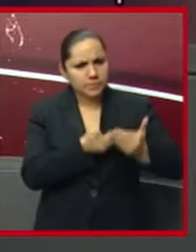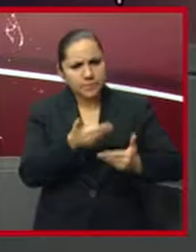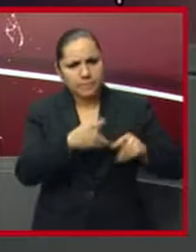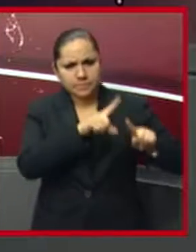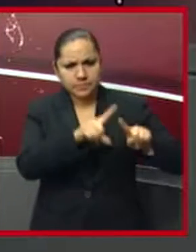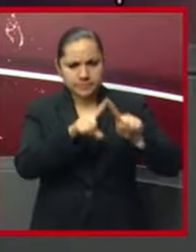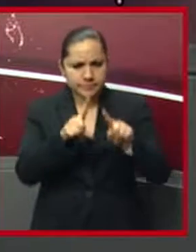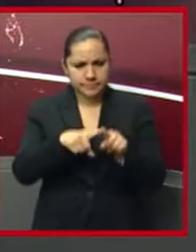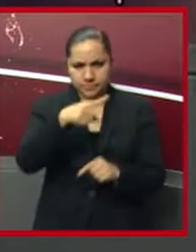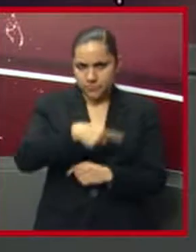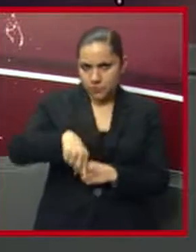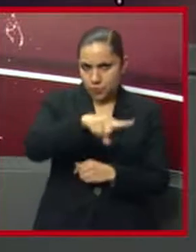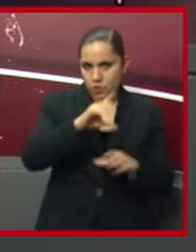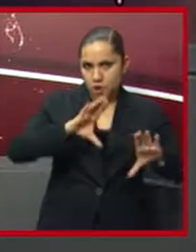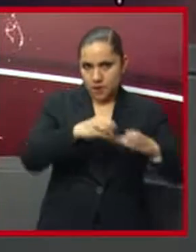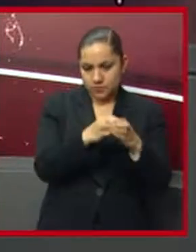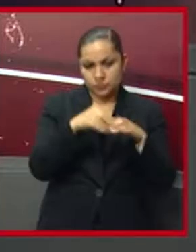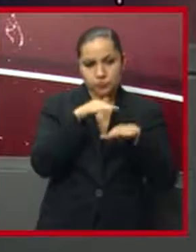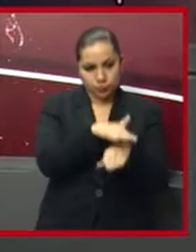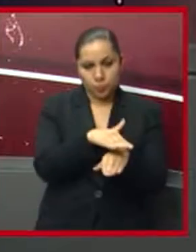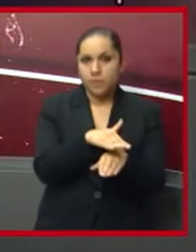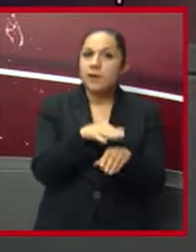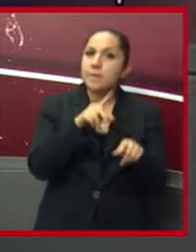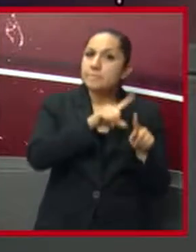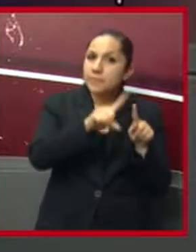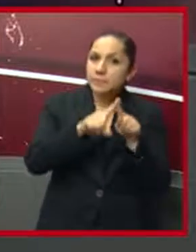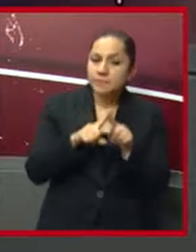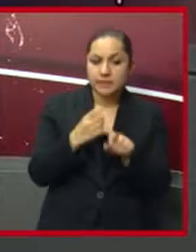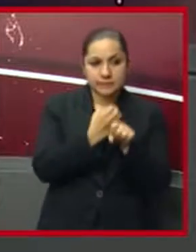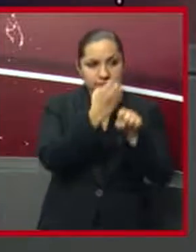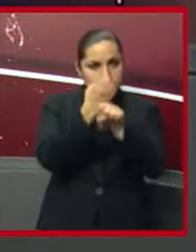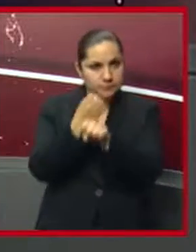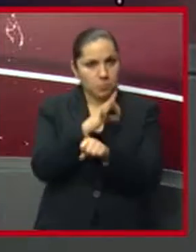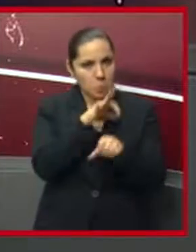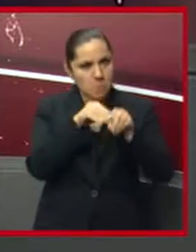la República y a todo el mundo, 3 veces